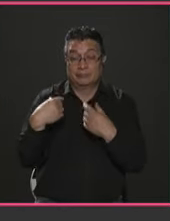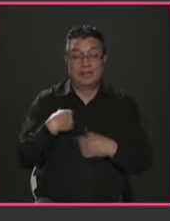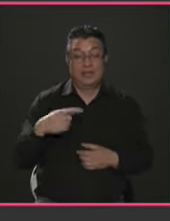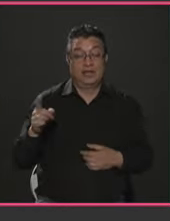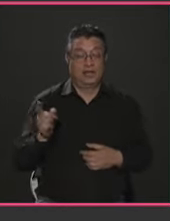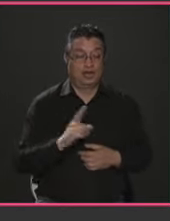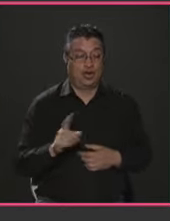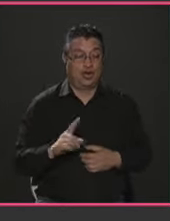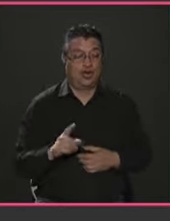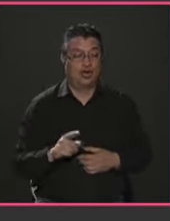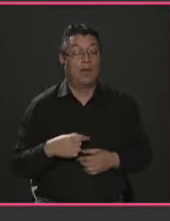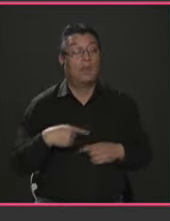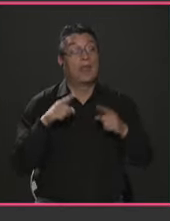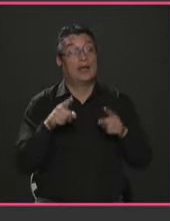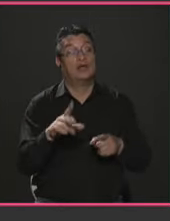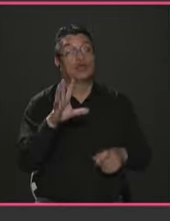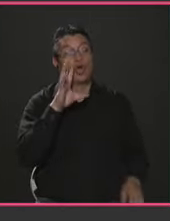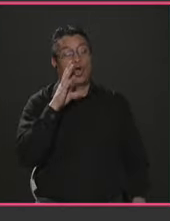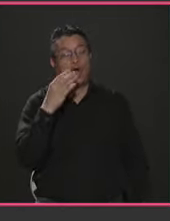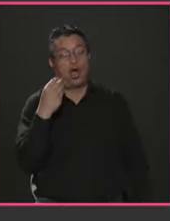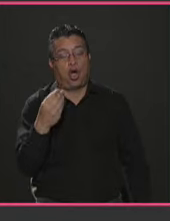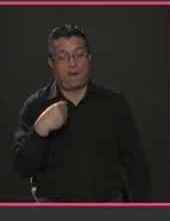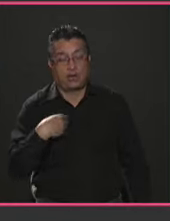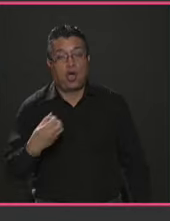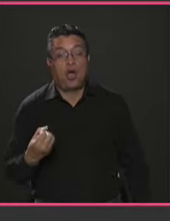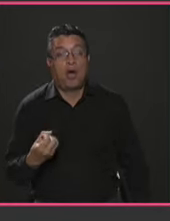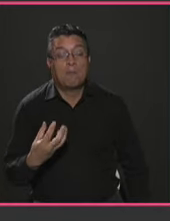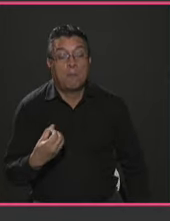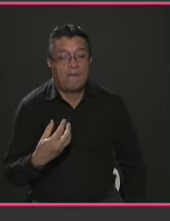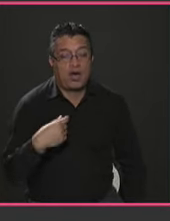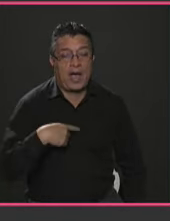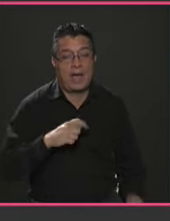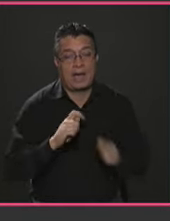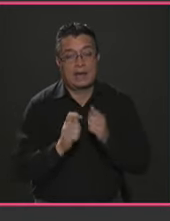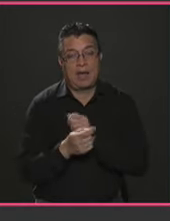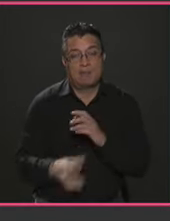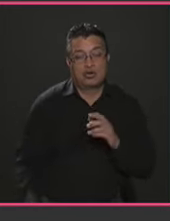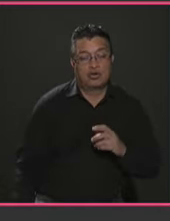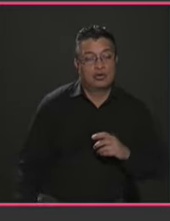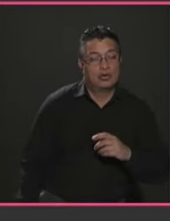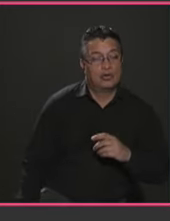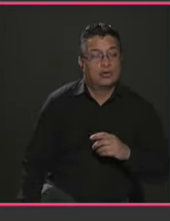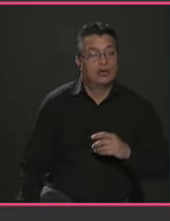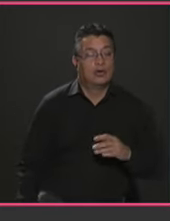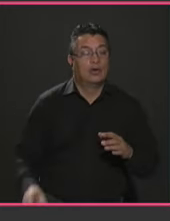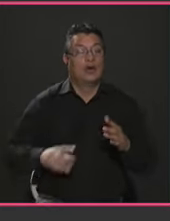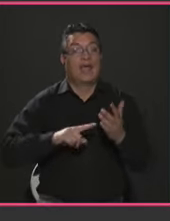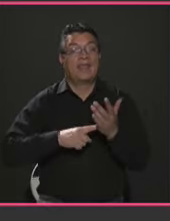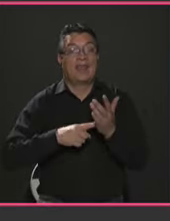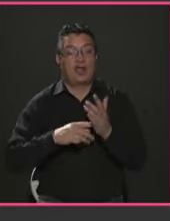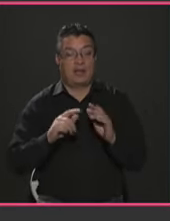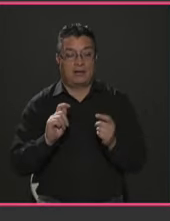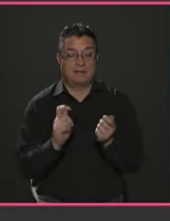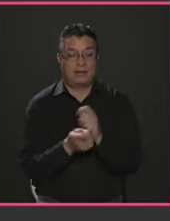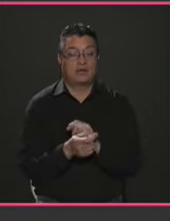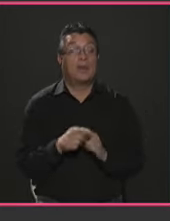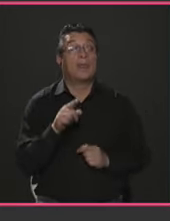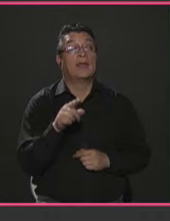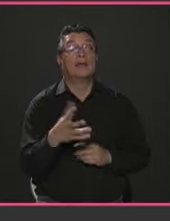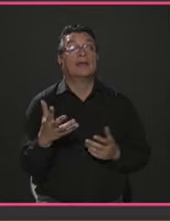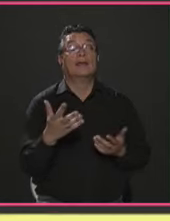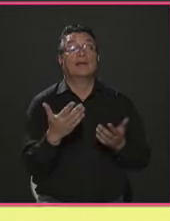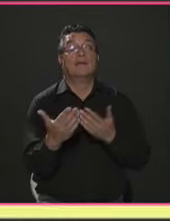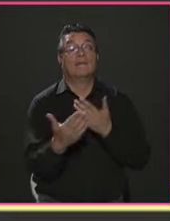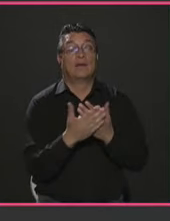ya por tanto eso obviamente eh genera un un cambio brutal en lo que estamos viendo tecnología qué es lo que viene con todo esto